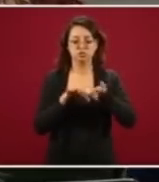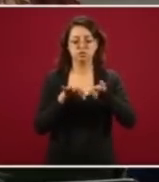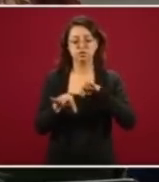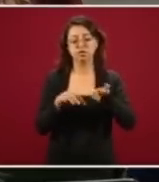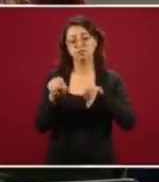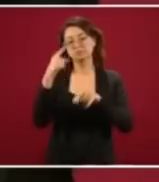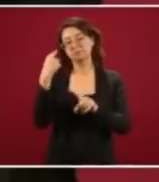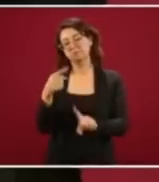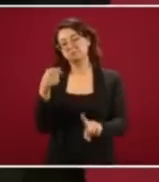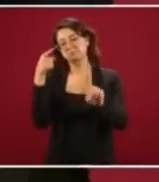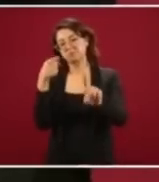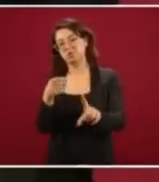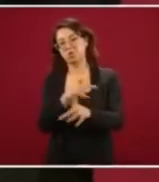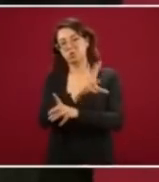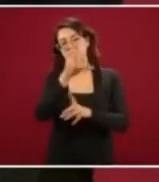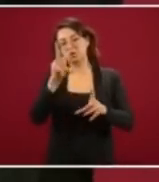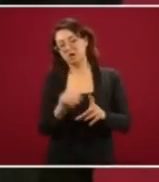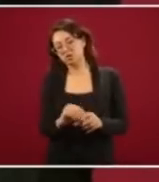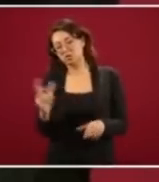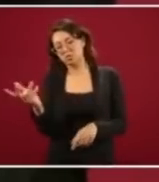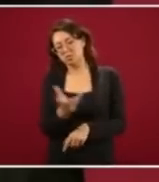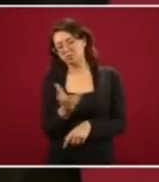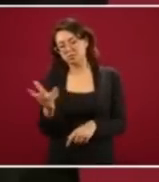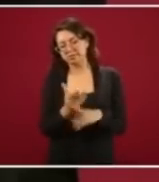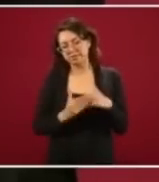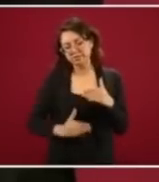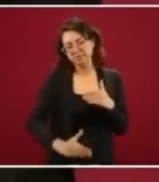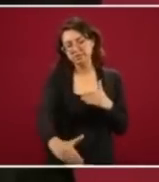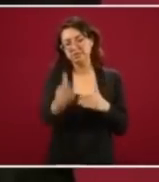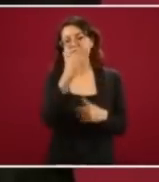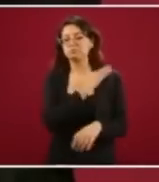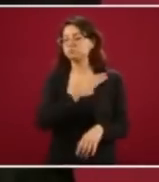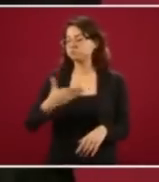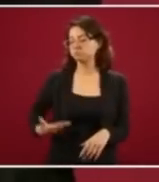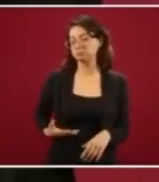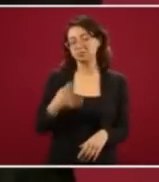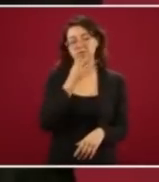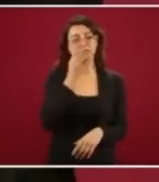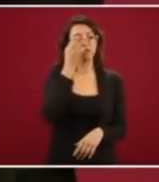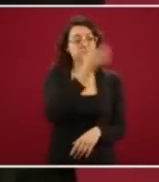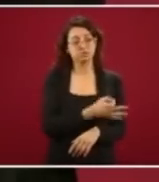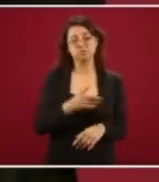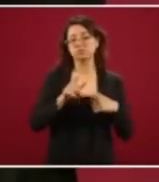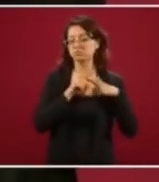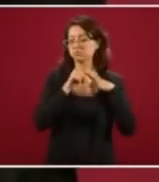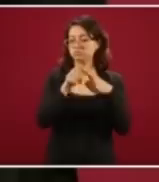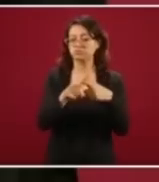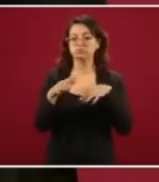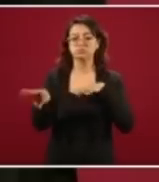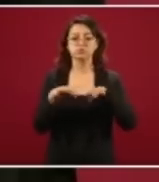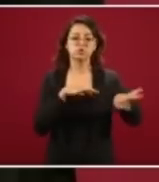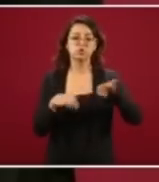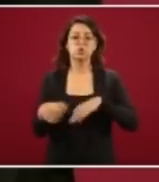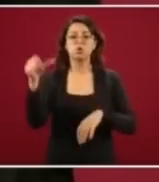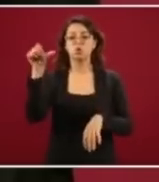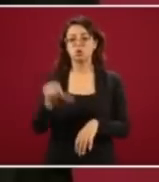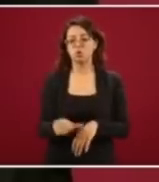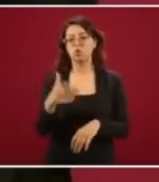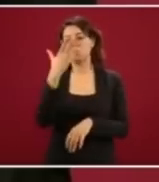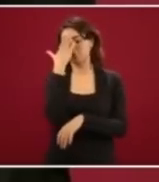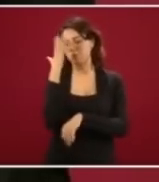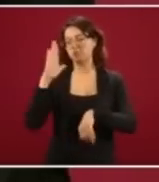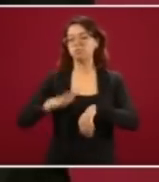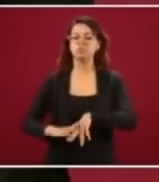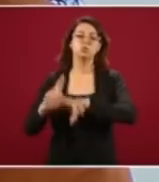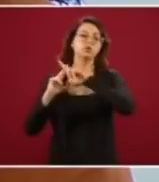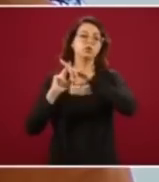analizar todas las acciones. Seguimos trabajando, presidente, y pues hoy recordamos a 14